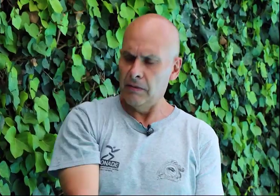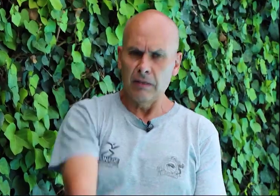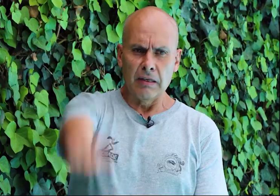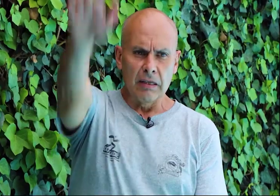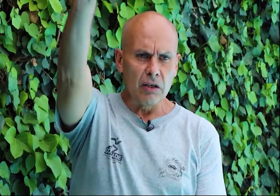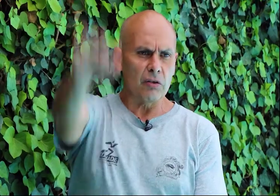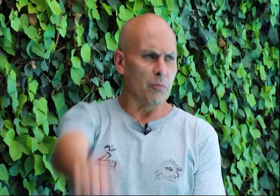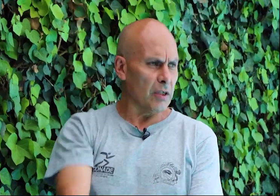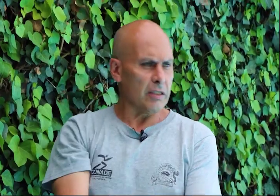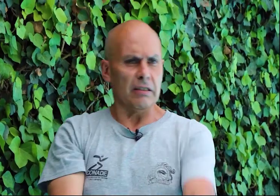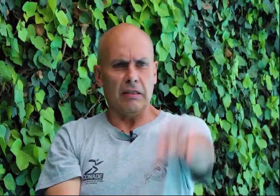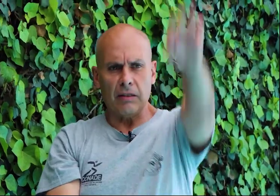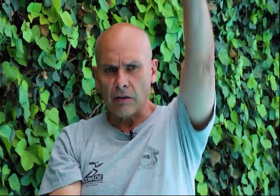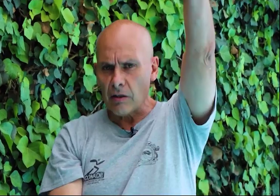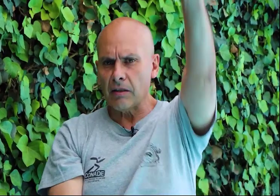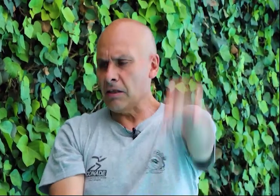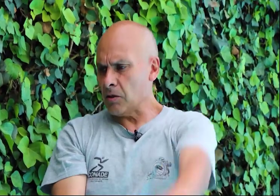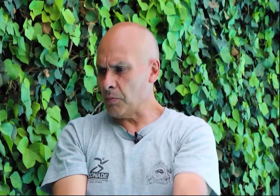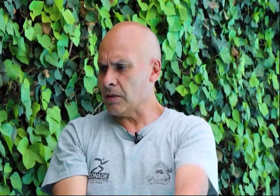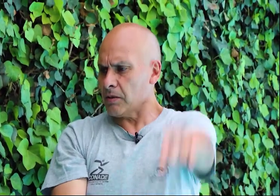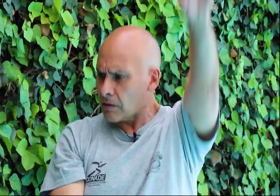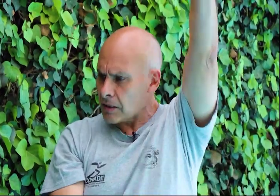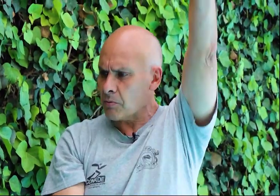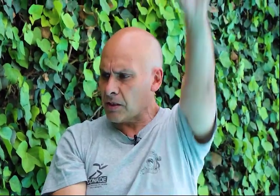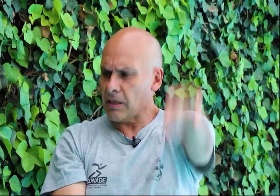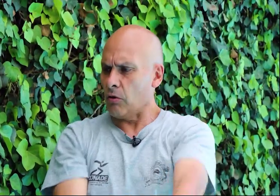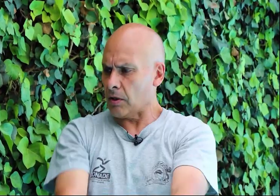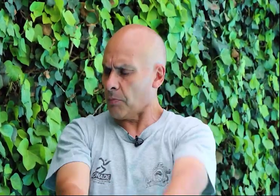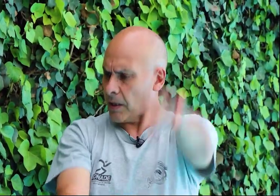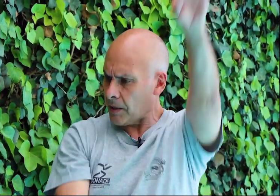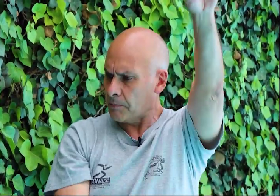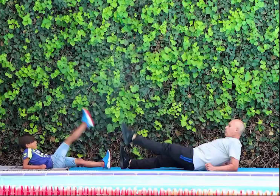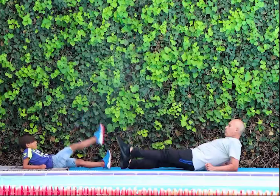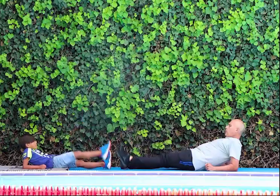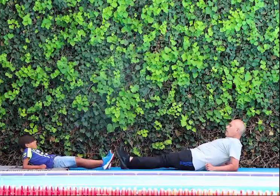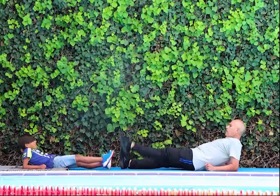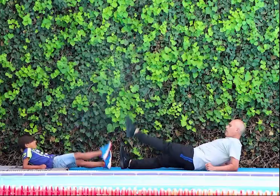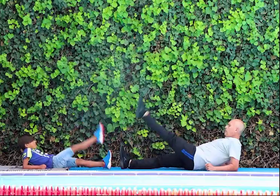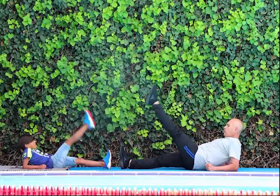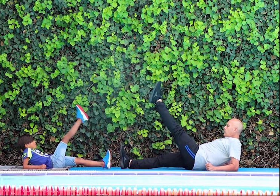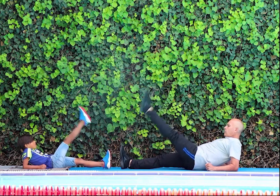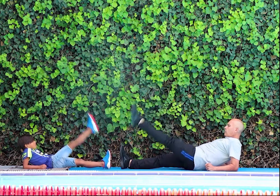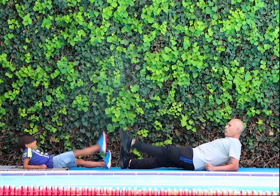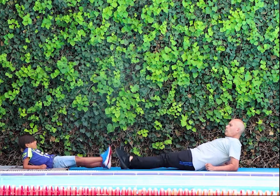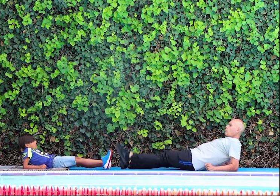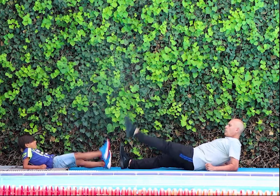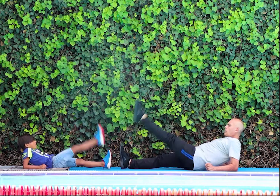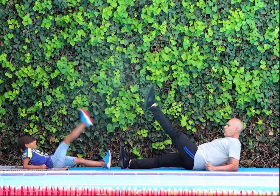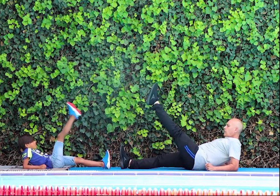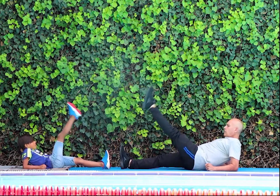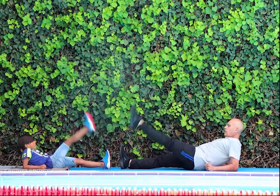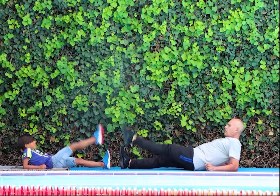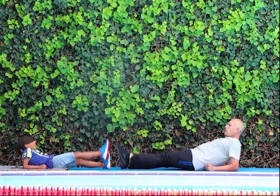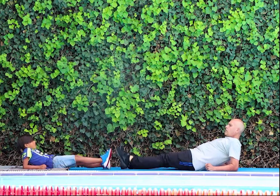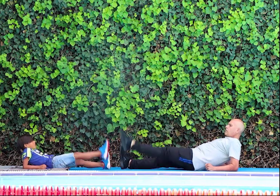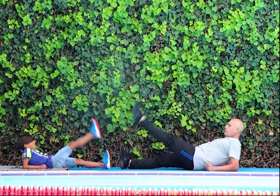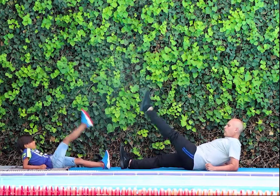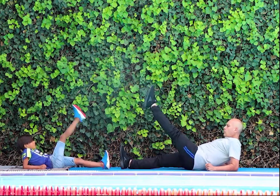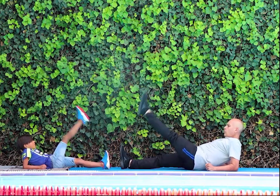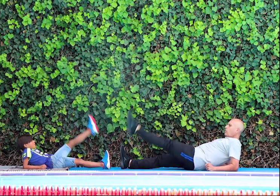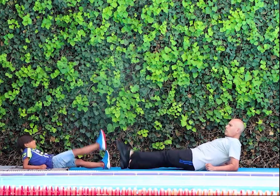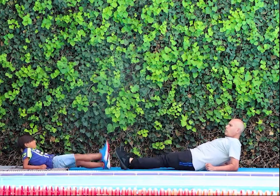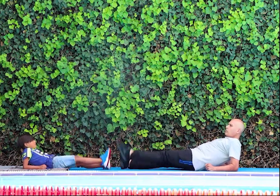y después diez veces la otra pierna. Una, dos, tres,